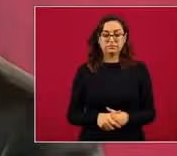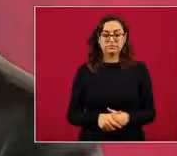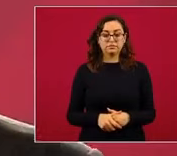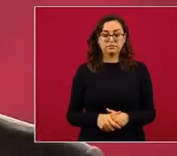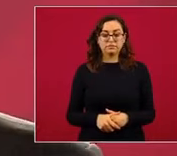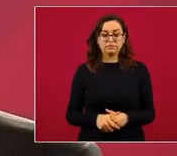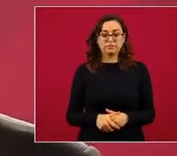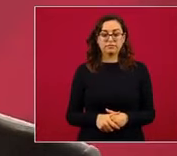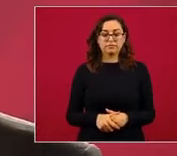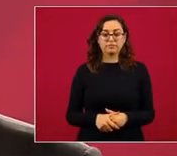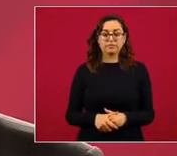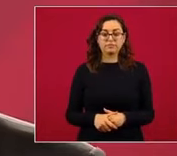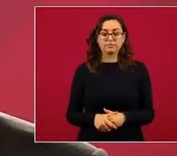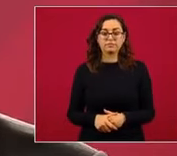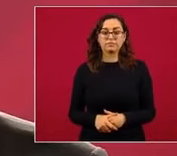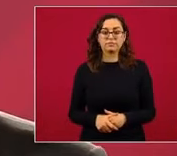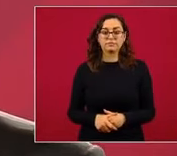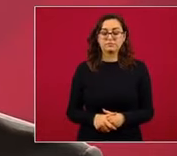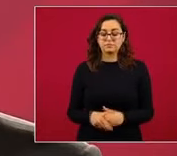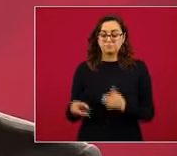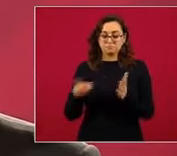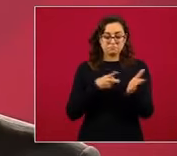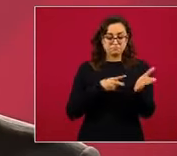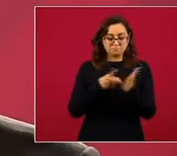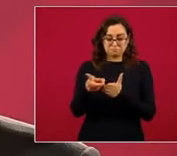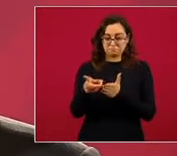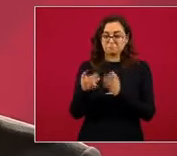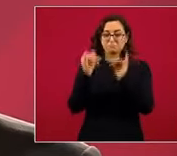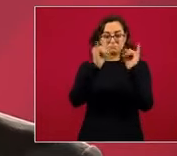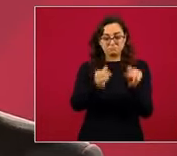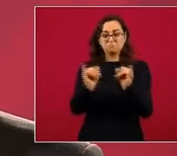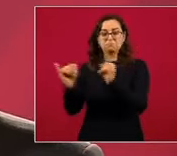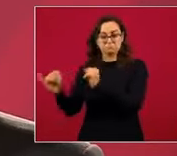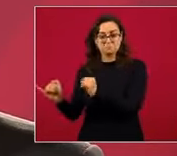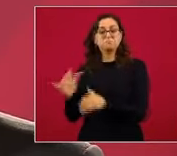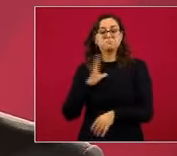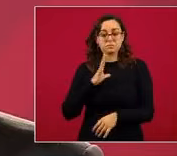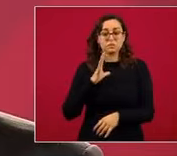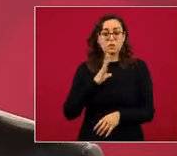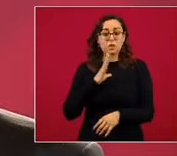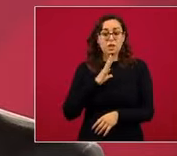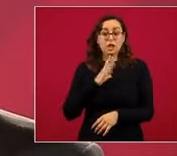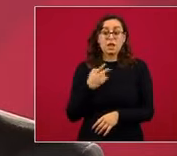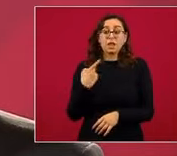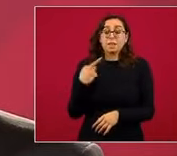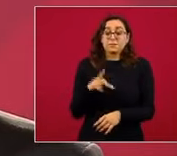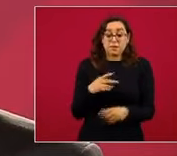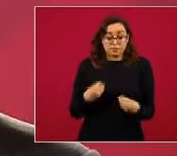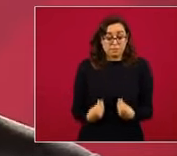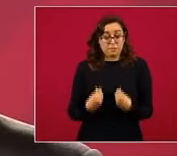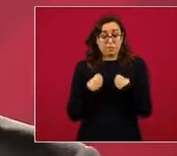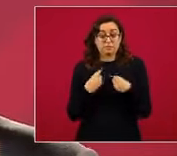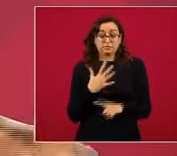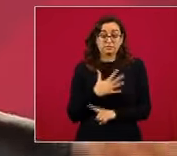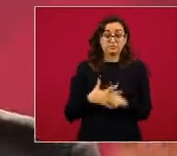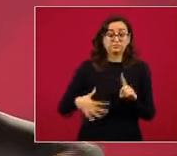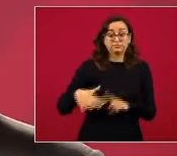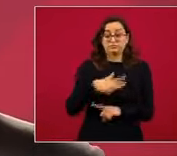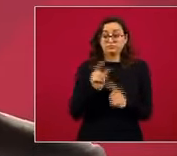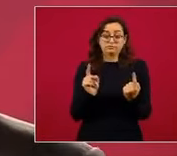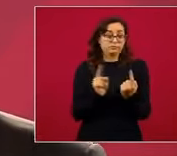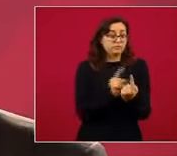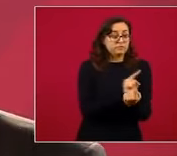son adjudicables a la persona en lo individual, pero hay muchísimas condiciones de la vida en donde estamos